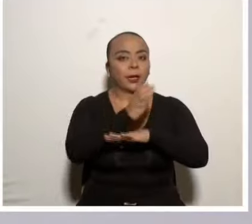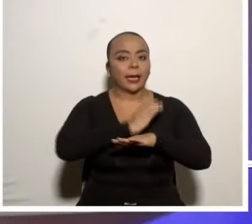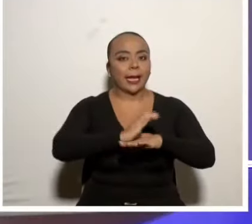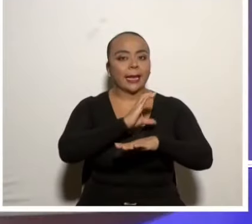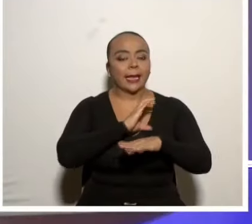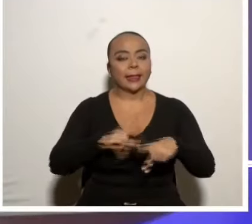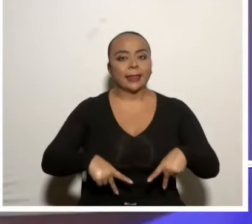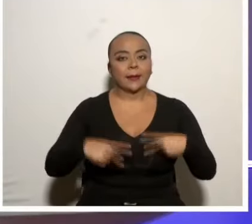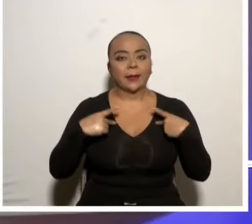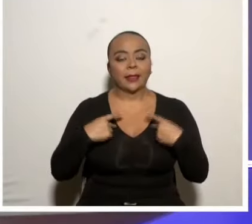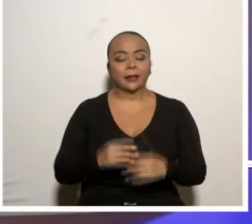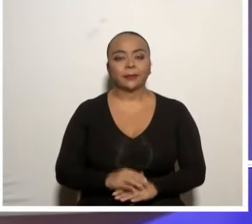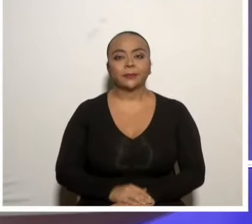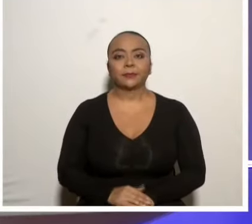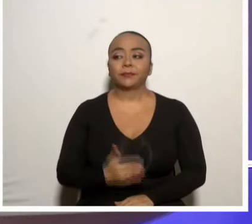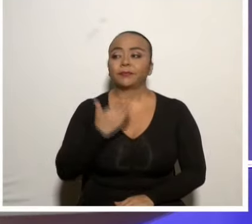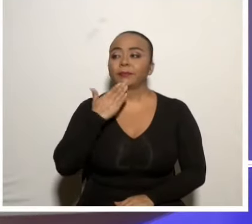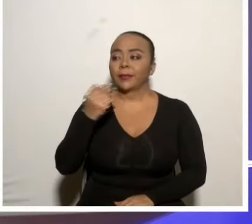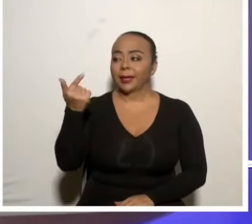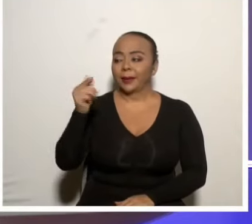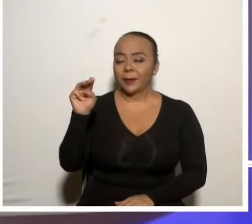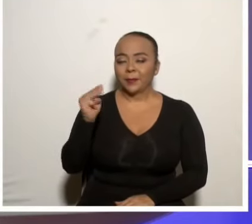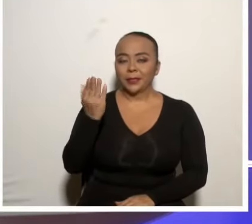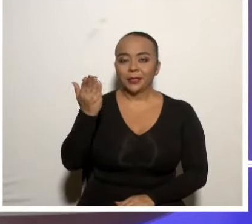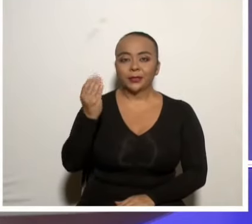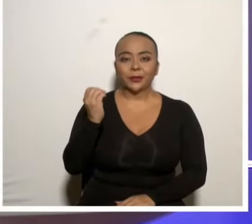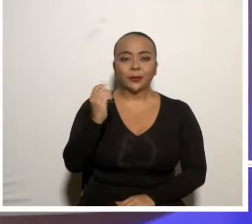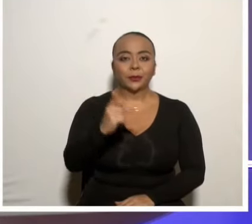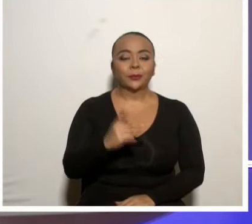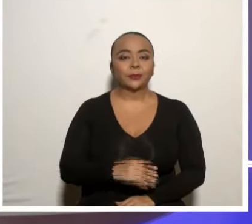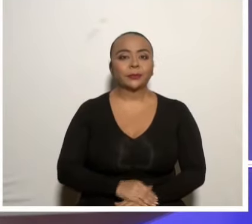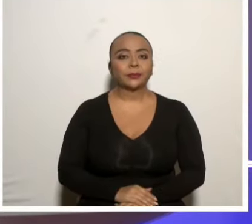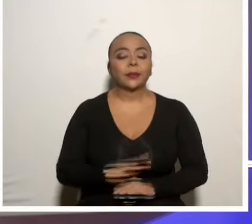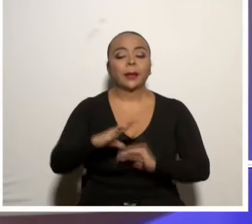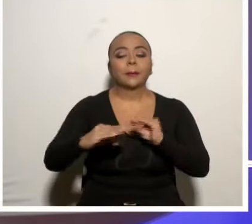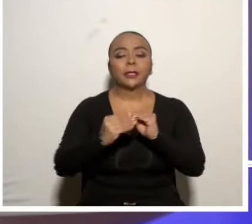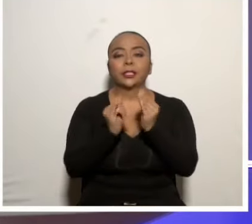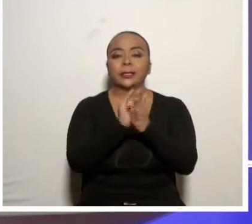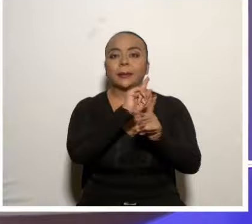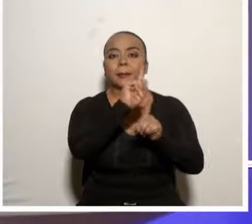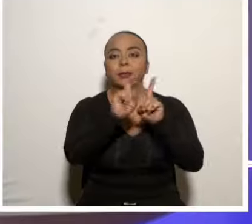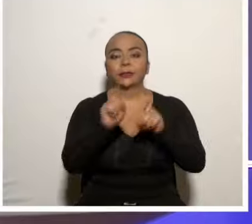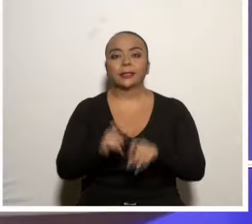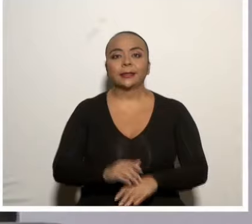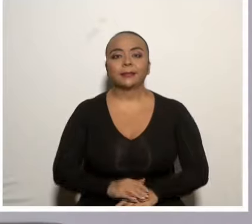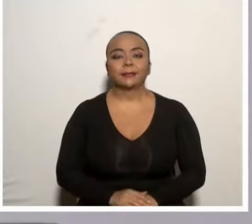vida. Gracias, don Gravy Moya. Es ahora su turno de ampliación a esta pregunta.